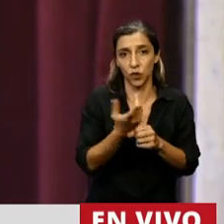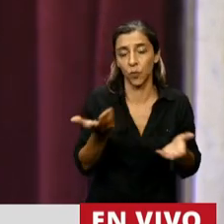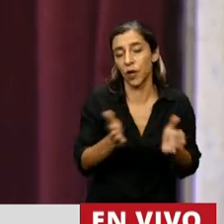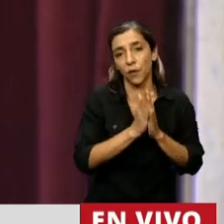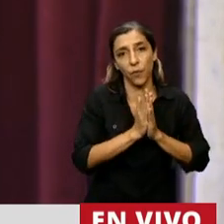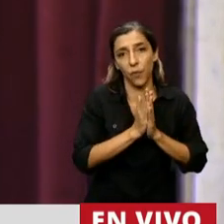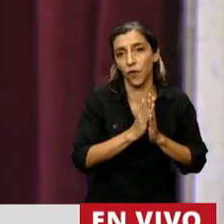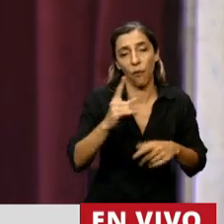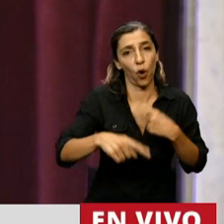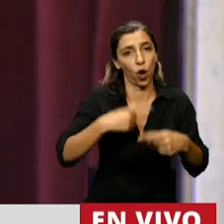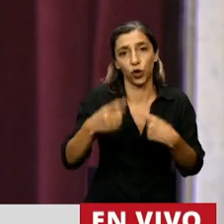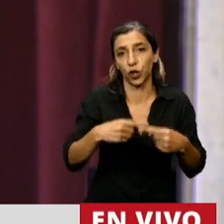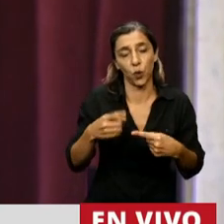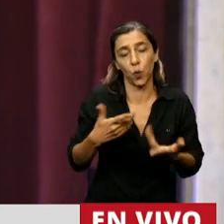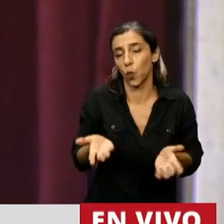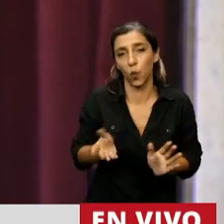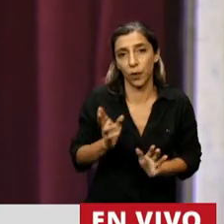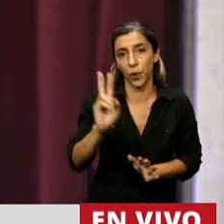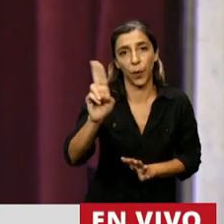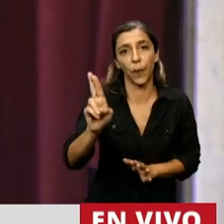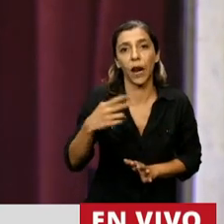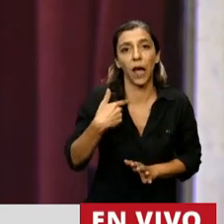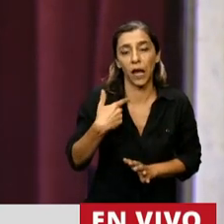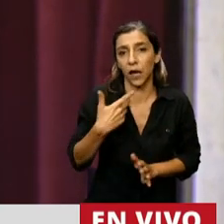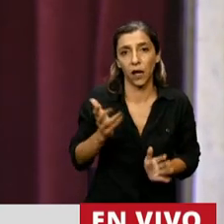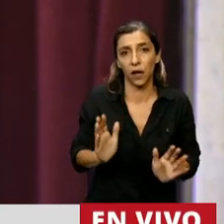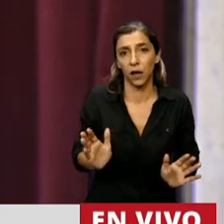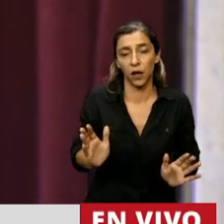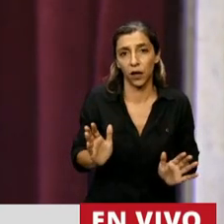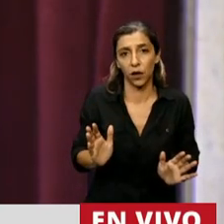por favor, que continuemos con la siguiente cuestión de privilegio.